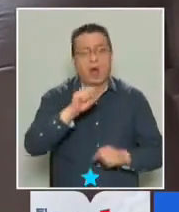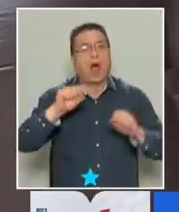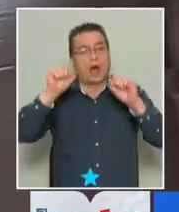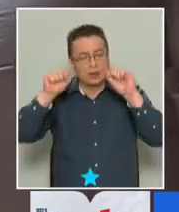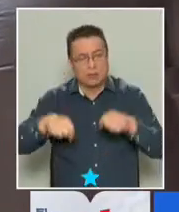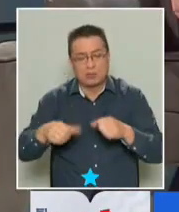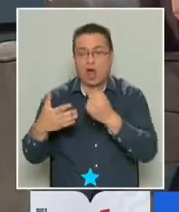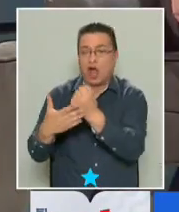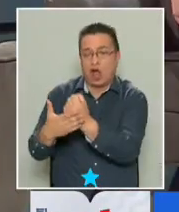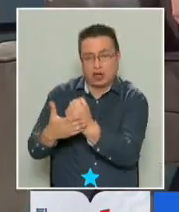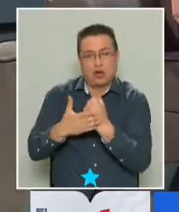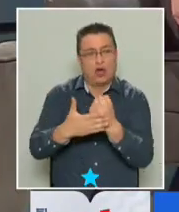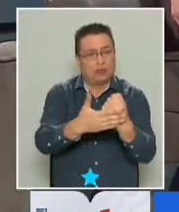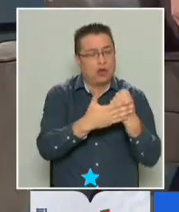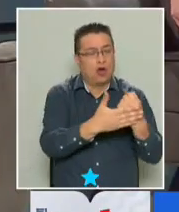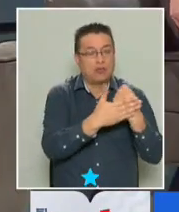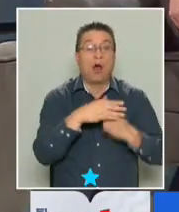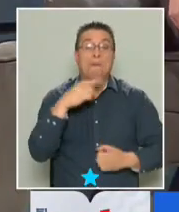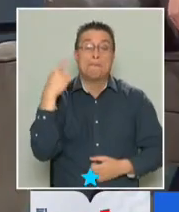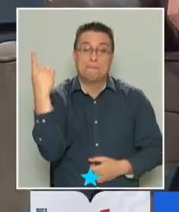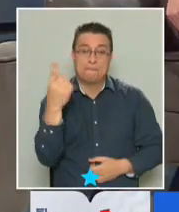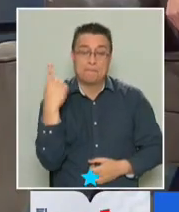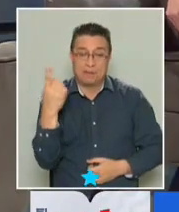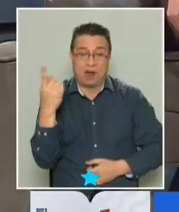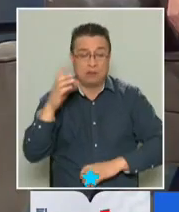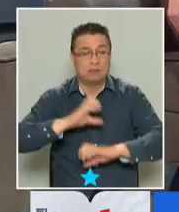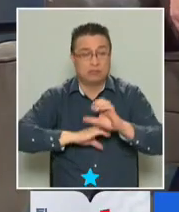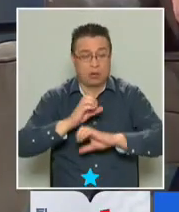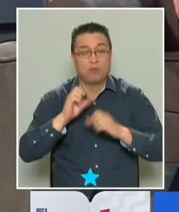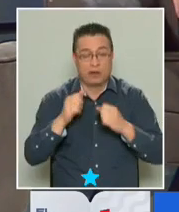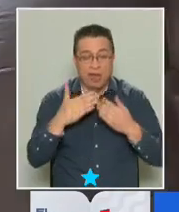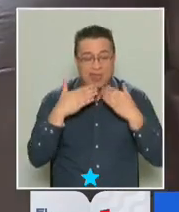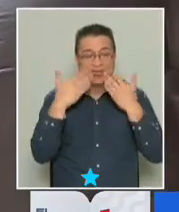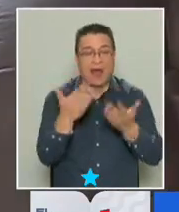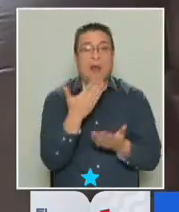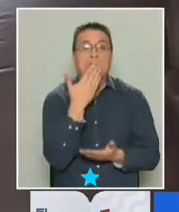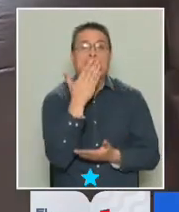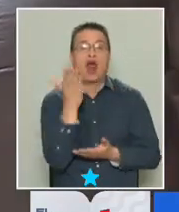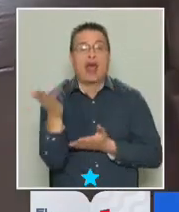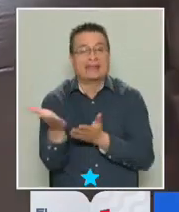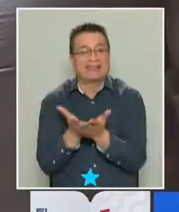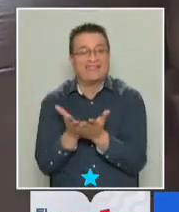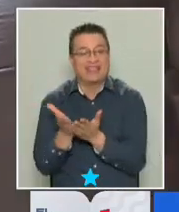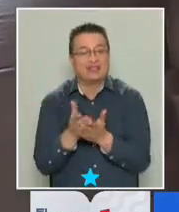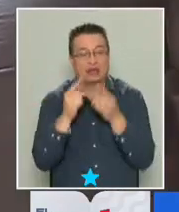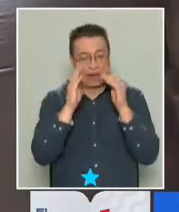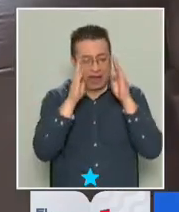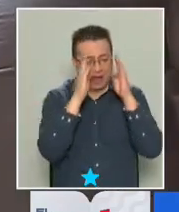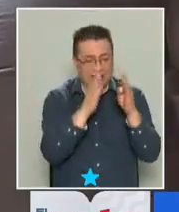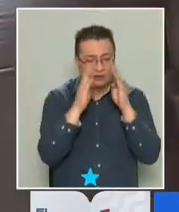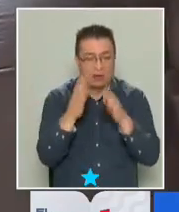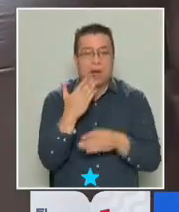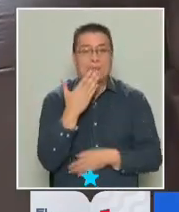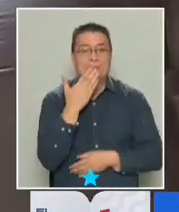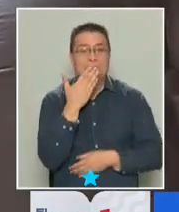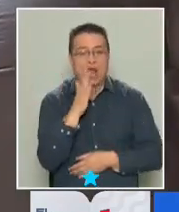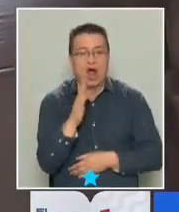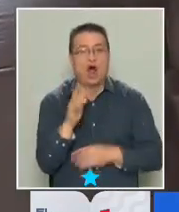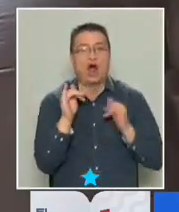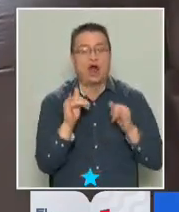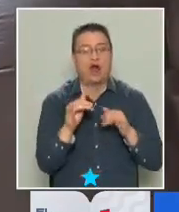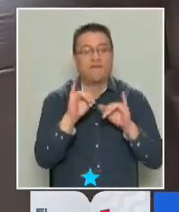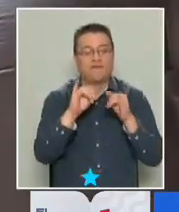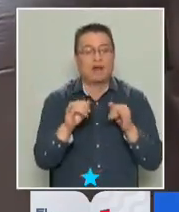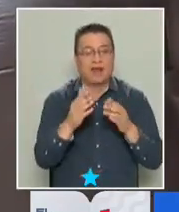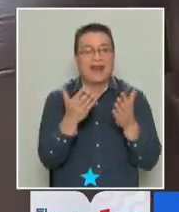la colaboración de los privados para brindar en definitivos mejor servicio y atender de mejor forma a las necesidades de las